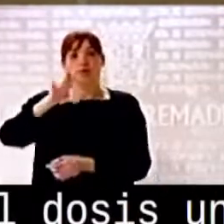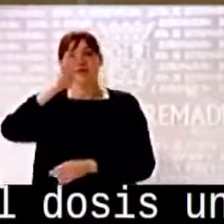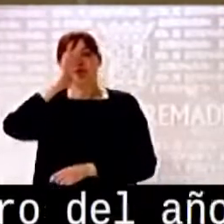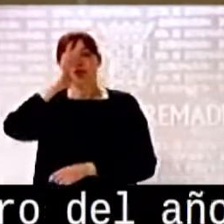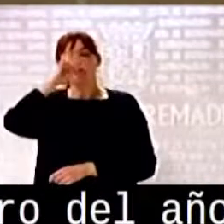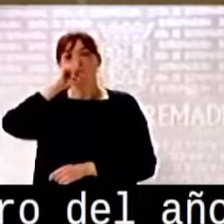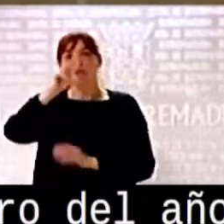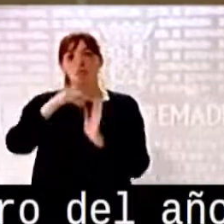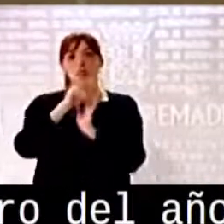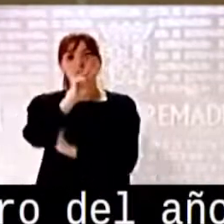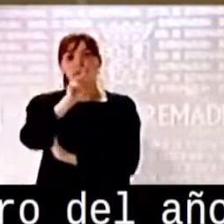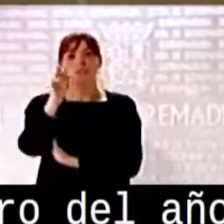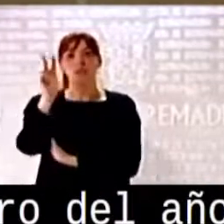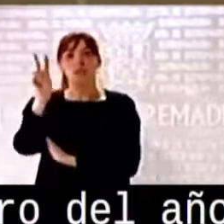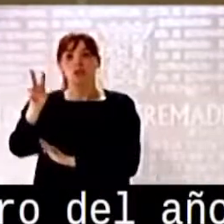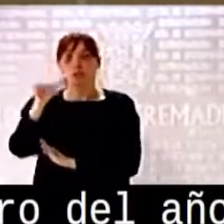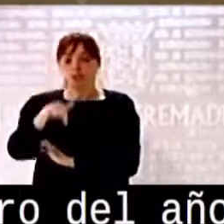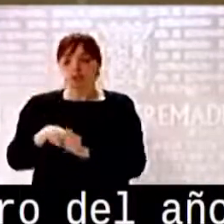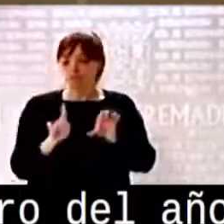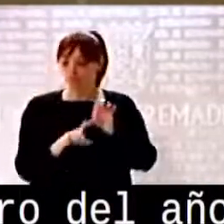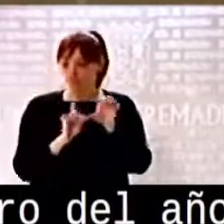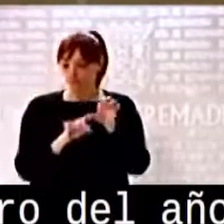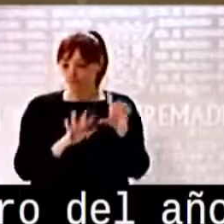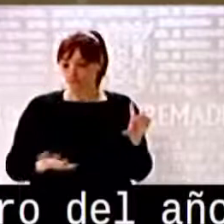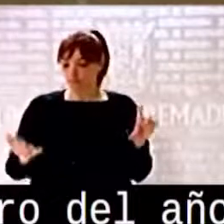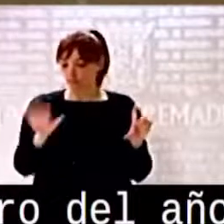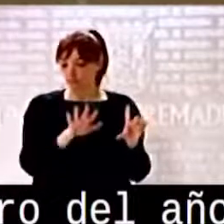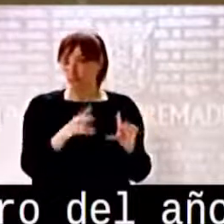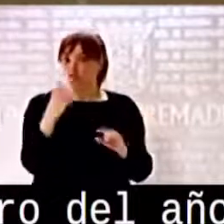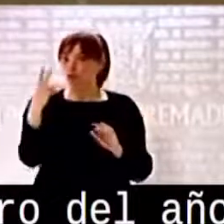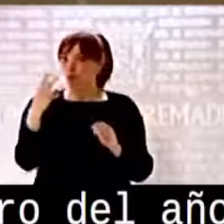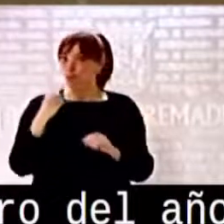año 2022, en esta región se han puesto